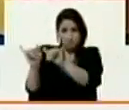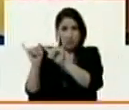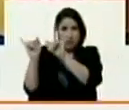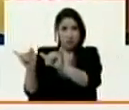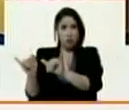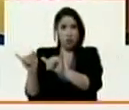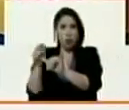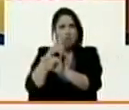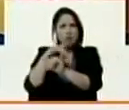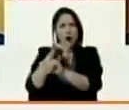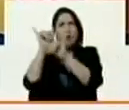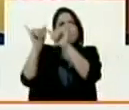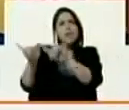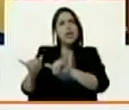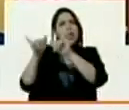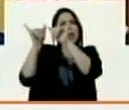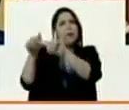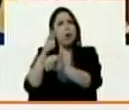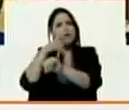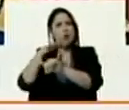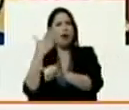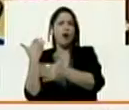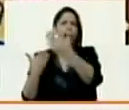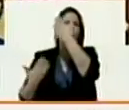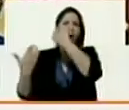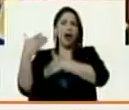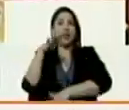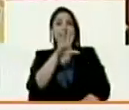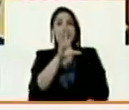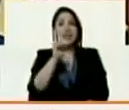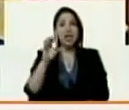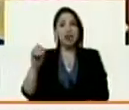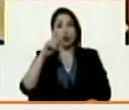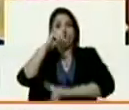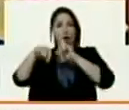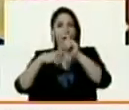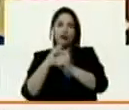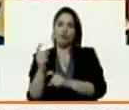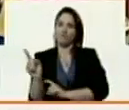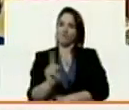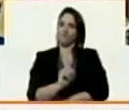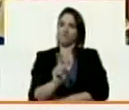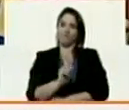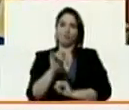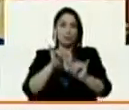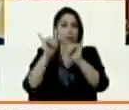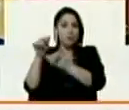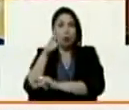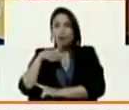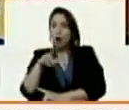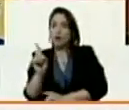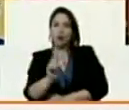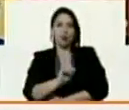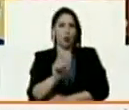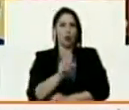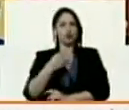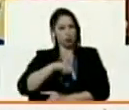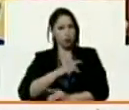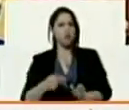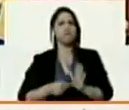pueblo sigue siendo el mismo pueblo de hace 500 años. No, no somos ese mismo pueblo. Lo hemos